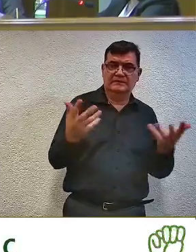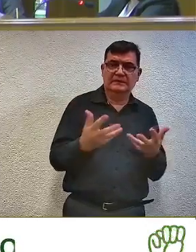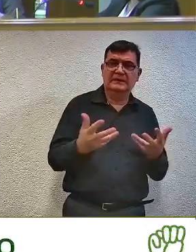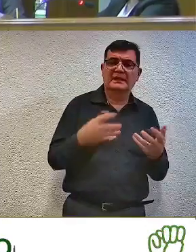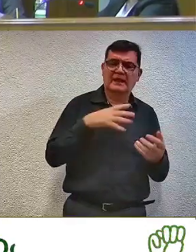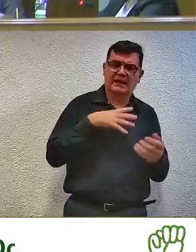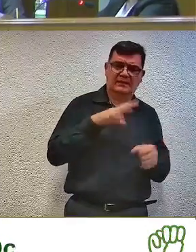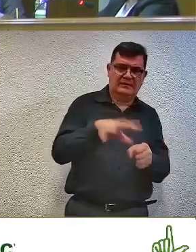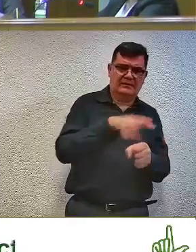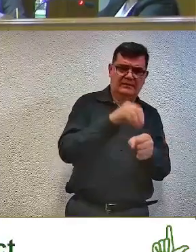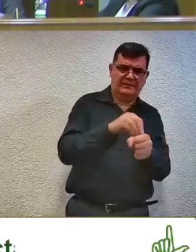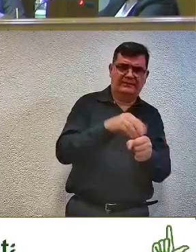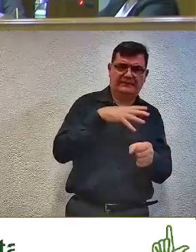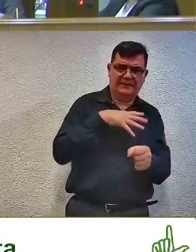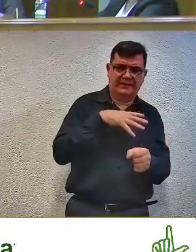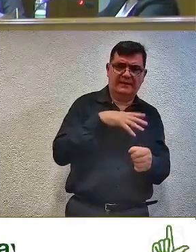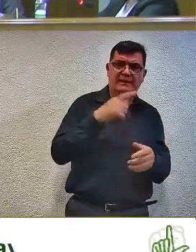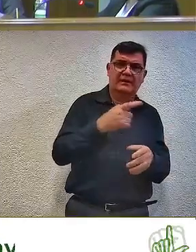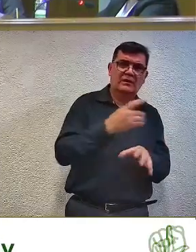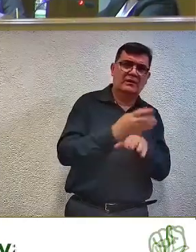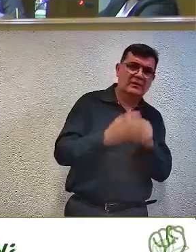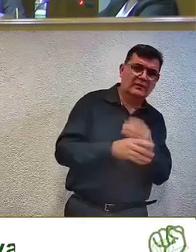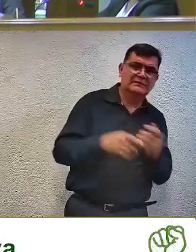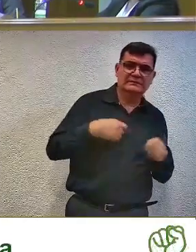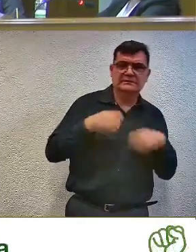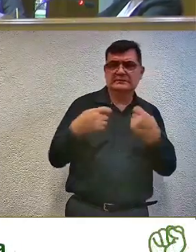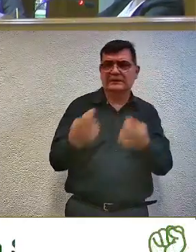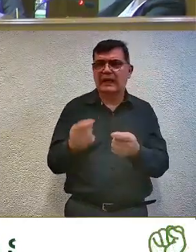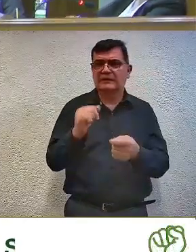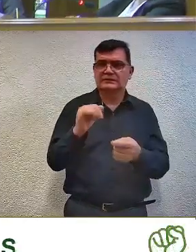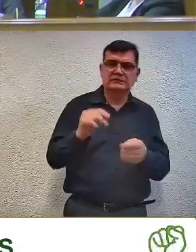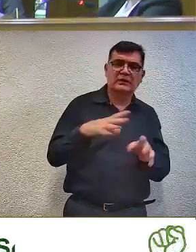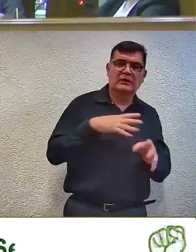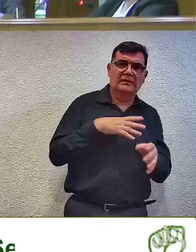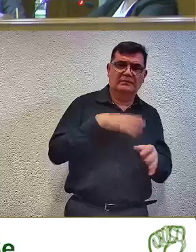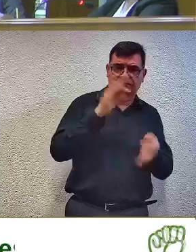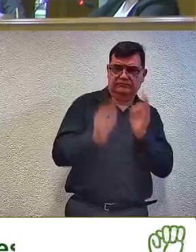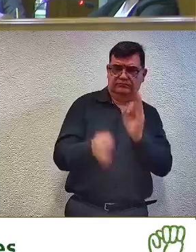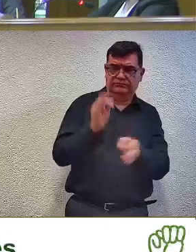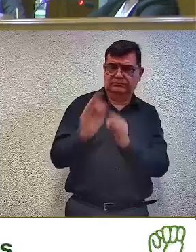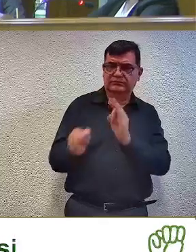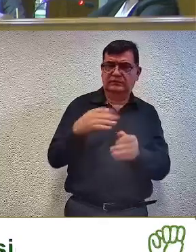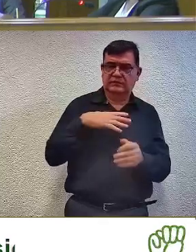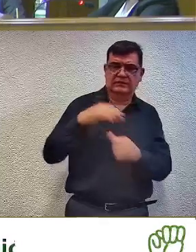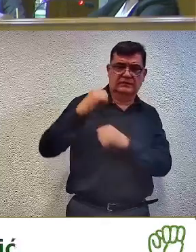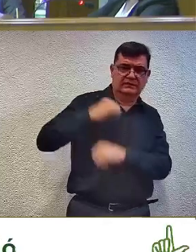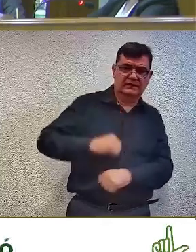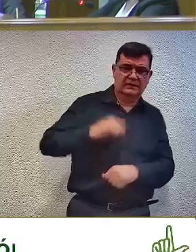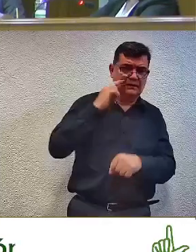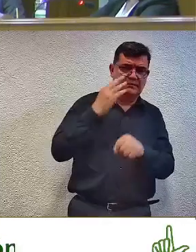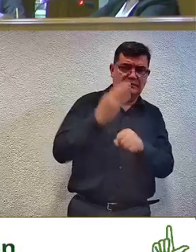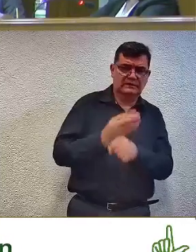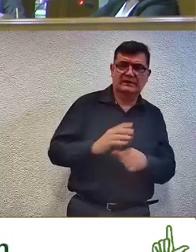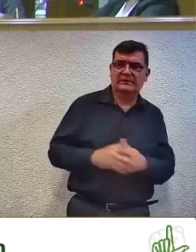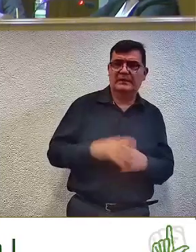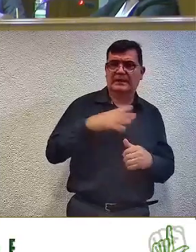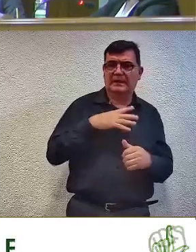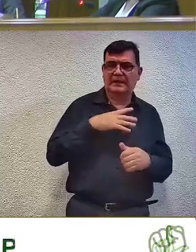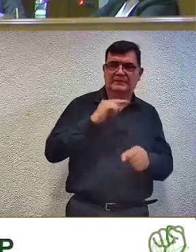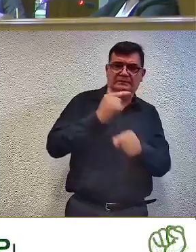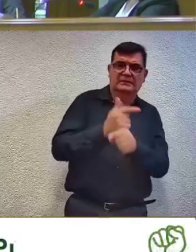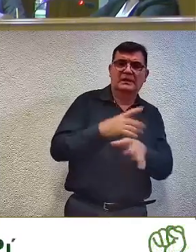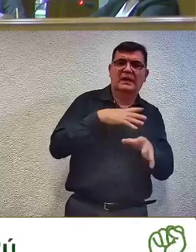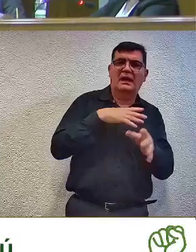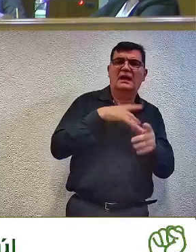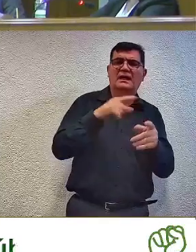encuentra plenamente reconocido y acreditado, así también ante la aceptación que realiza la autoridad responsable, se encuentra reconocido